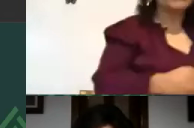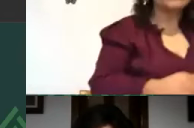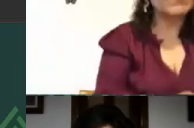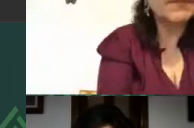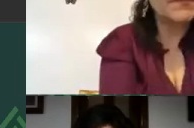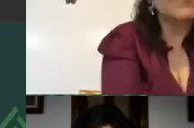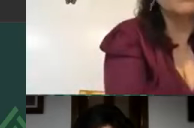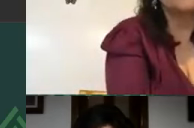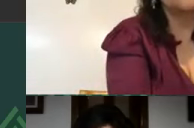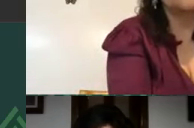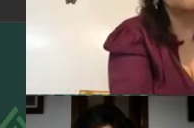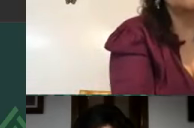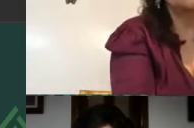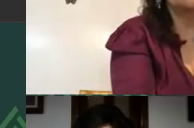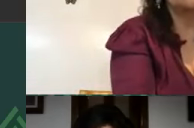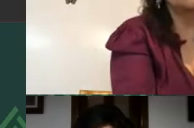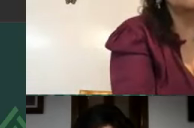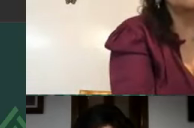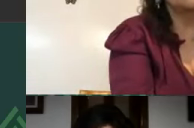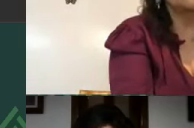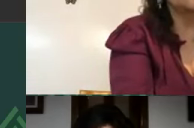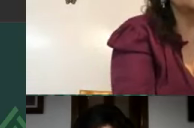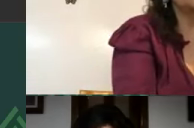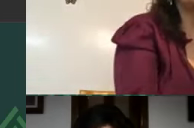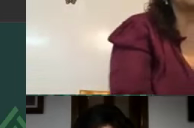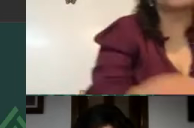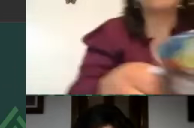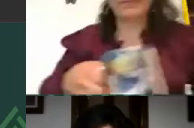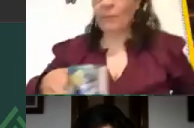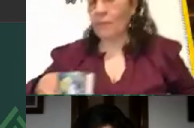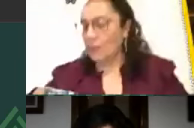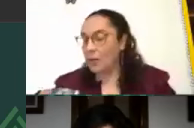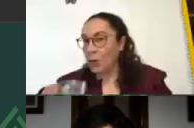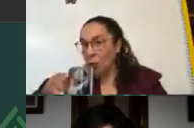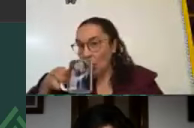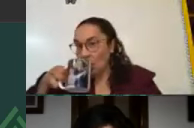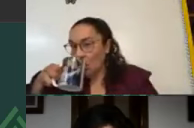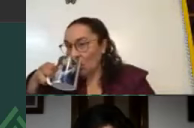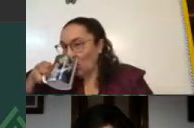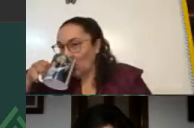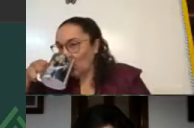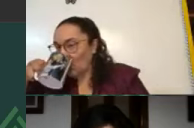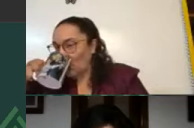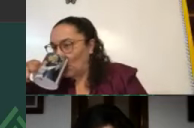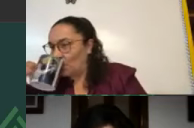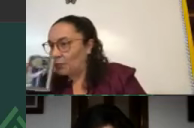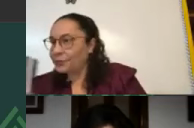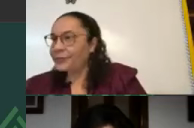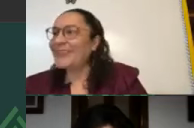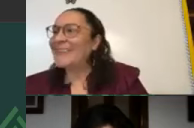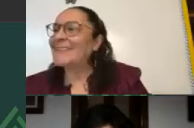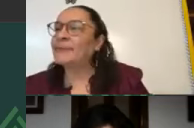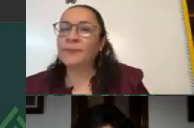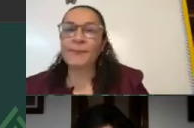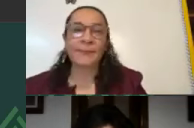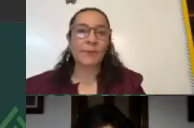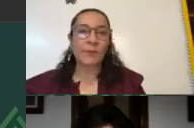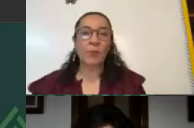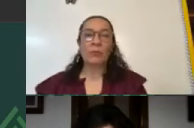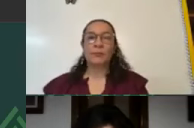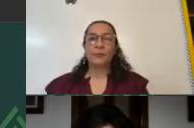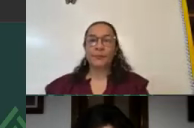prevé condiciones de acceso al procedimiento para todos los sectores. Por otra parte, se propone regular la substanciación